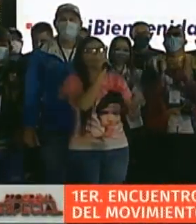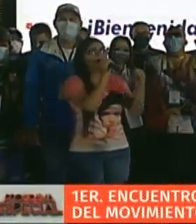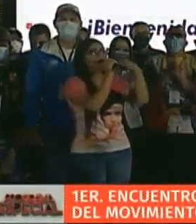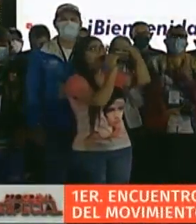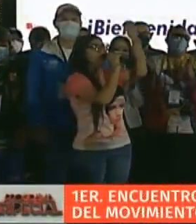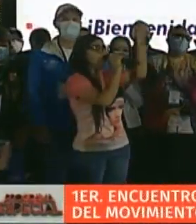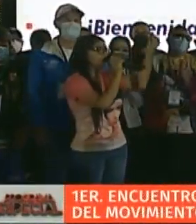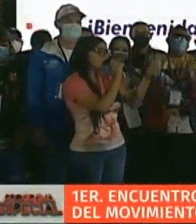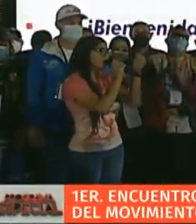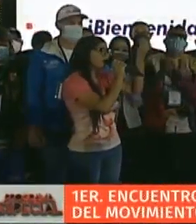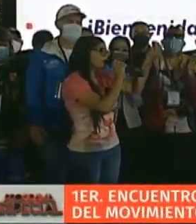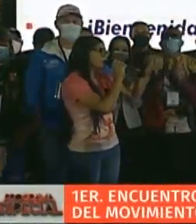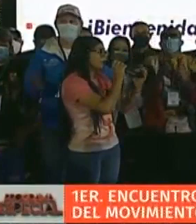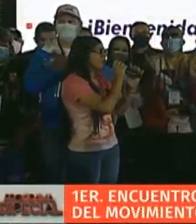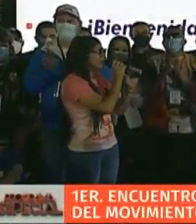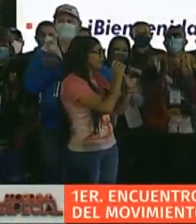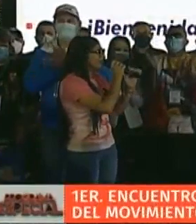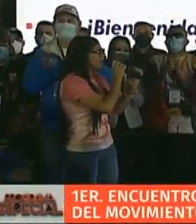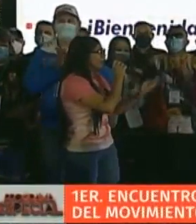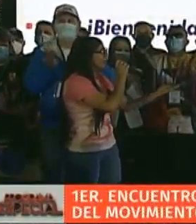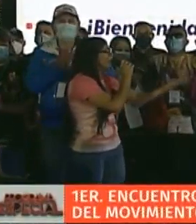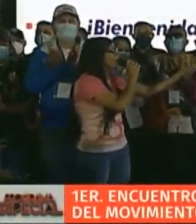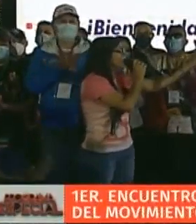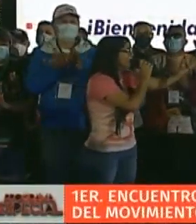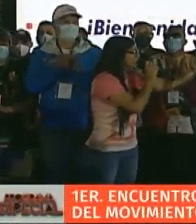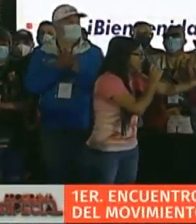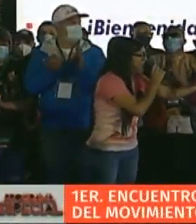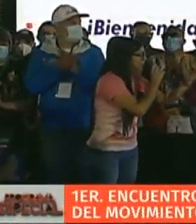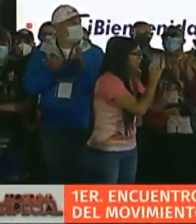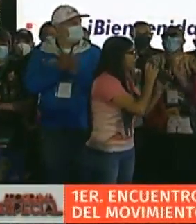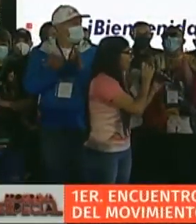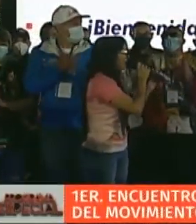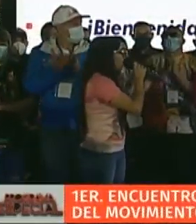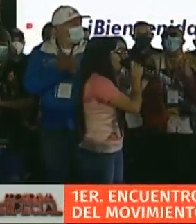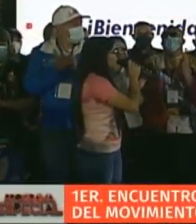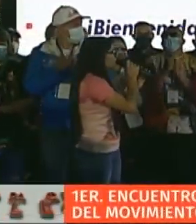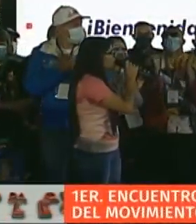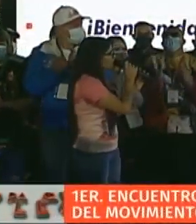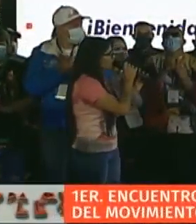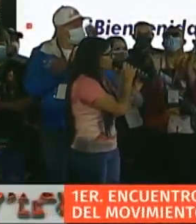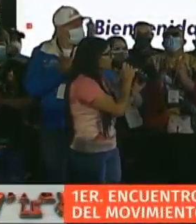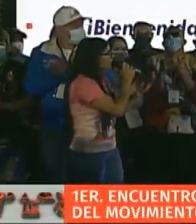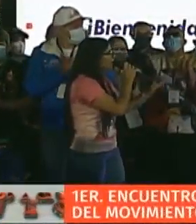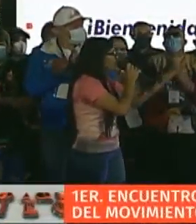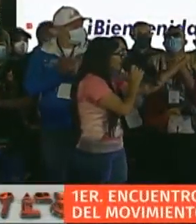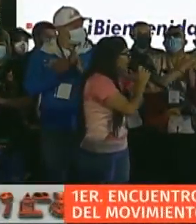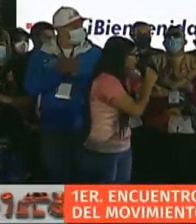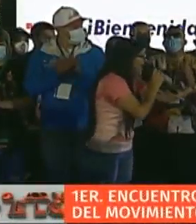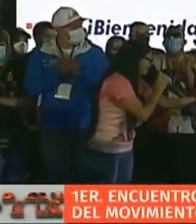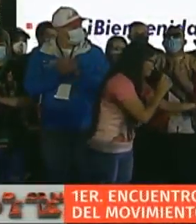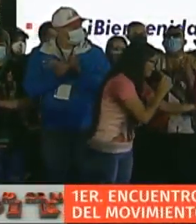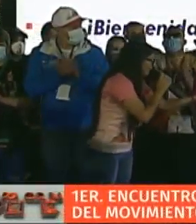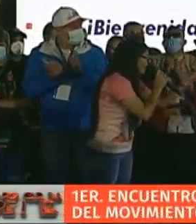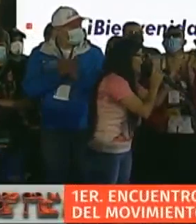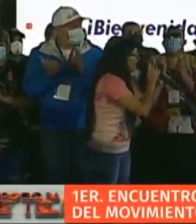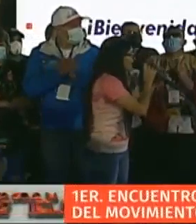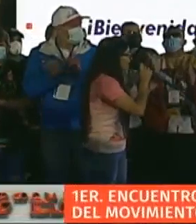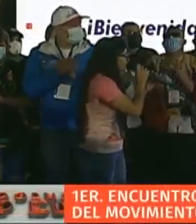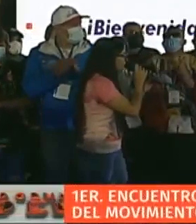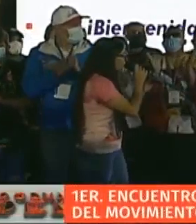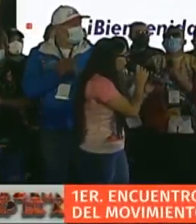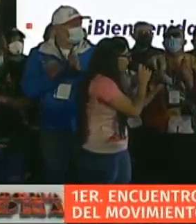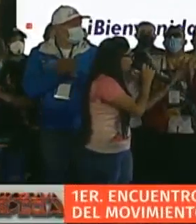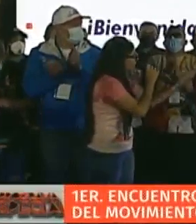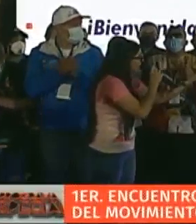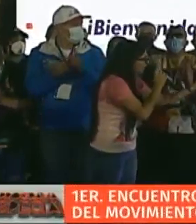Nicolás Maduro, la hermosura de movimiento, como es la red de mujeres con nuestra compañera Samadi, la red de paz,